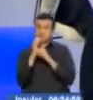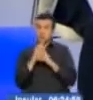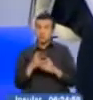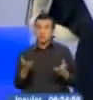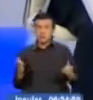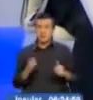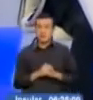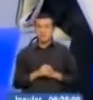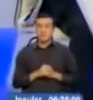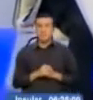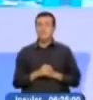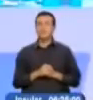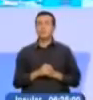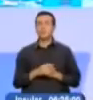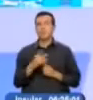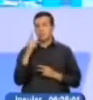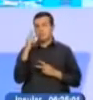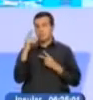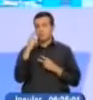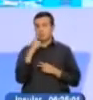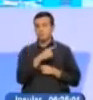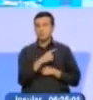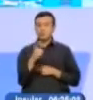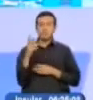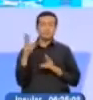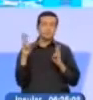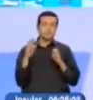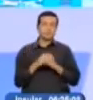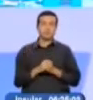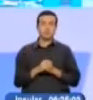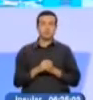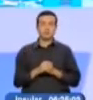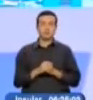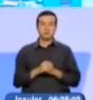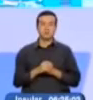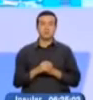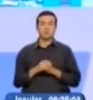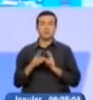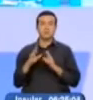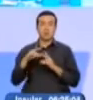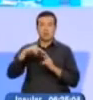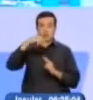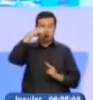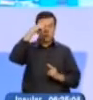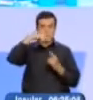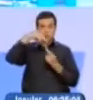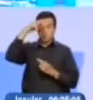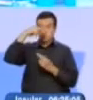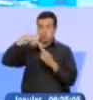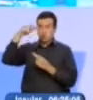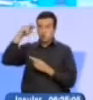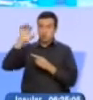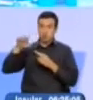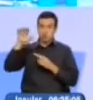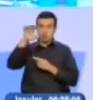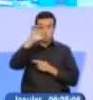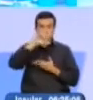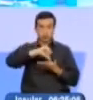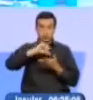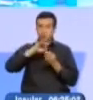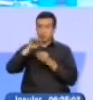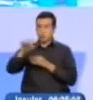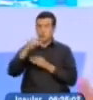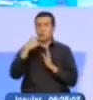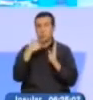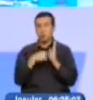también hay una diferencia ciertamente a nivel de regiones y de zonas urbanas rurales. De las